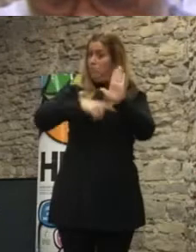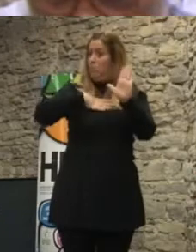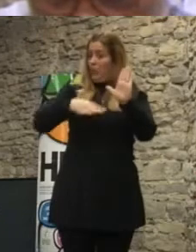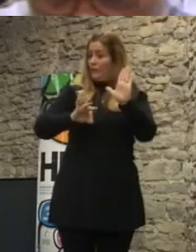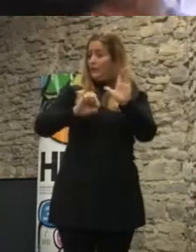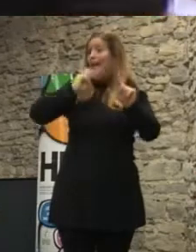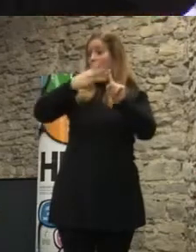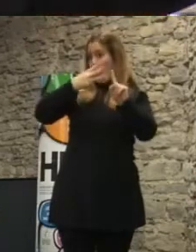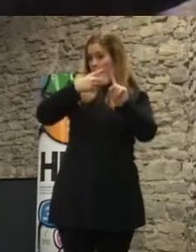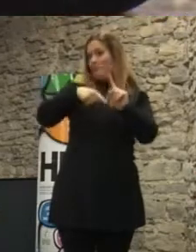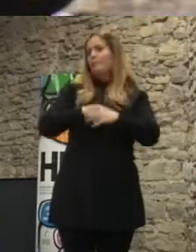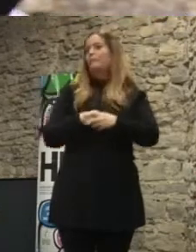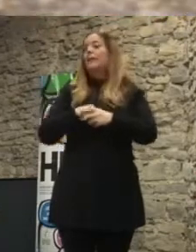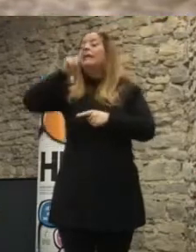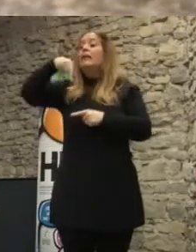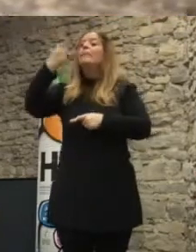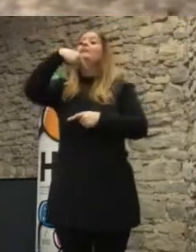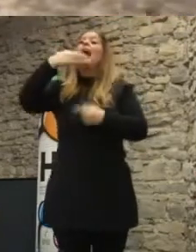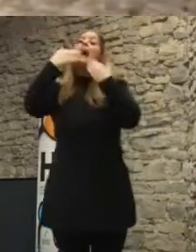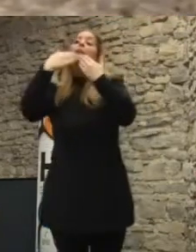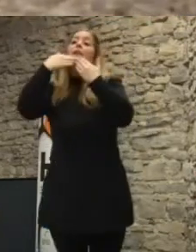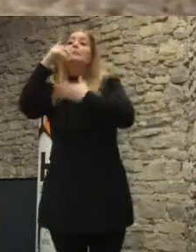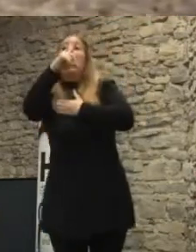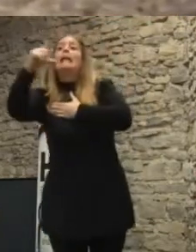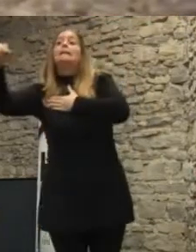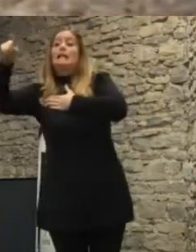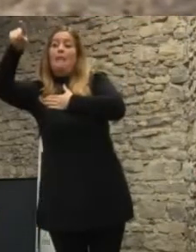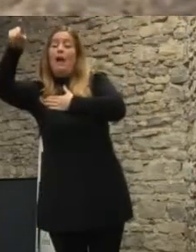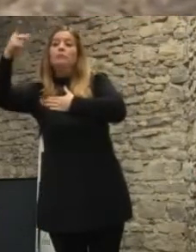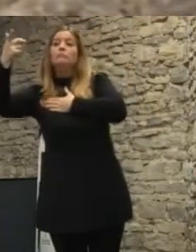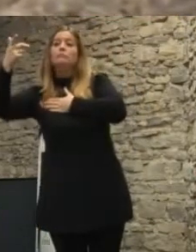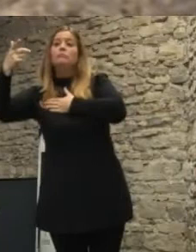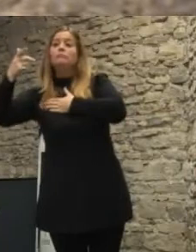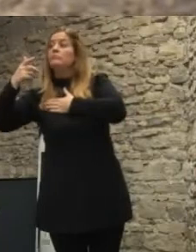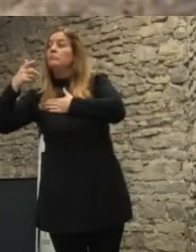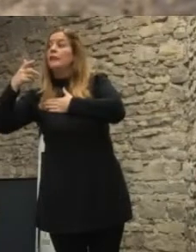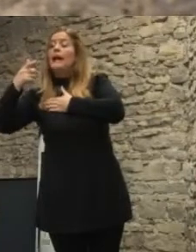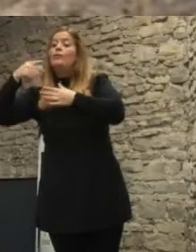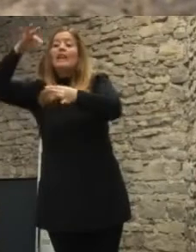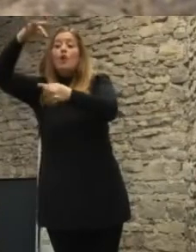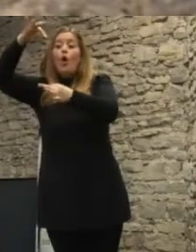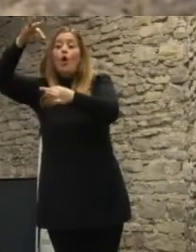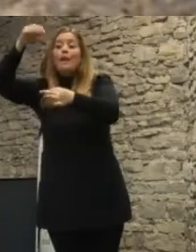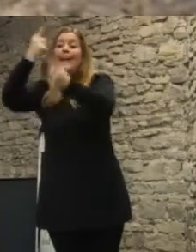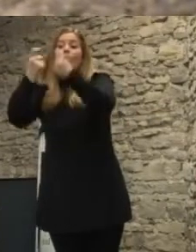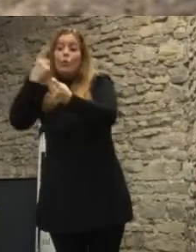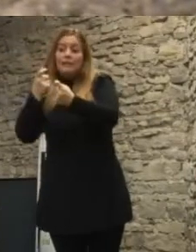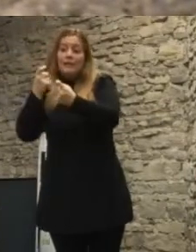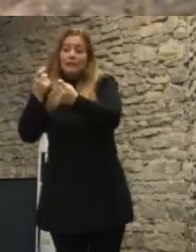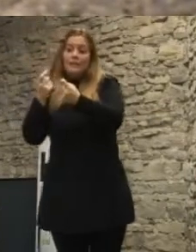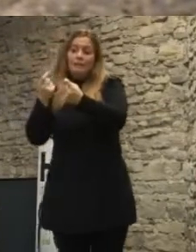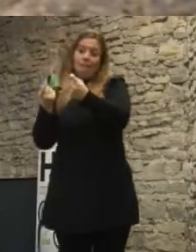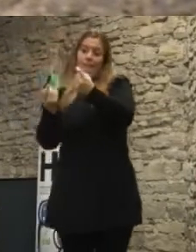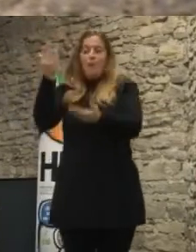página web. Y luego sí que os agradeceríamos a la salida, tenéis ahí unas pequeñas hojas, encuestas de valoración